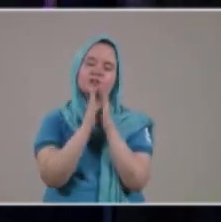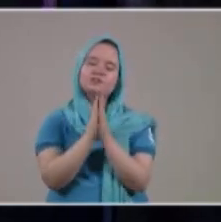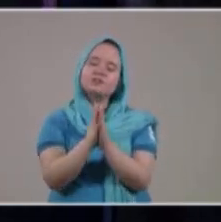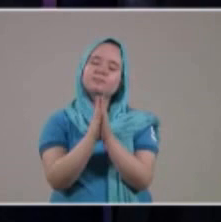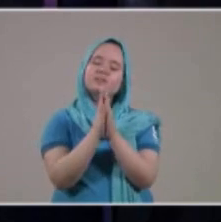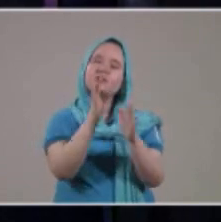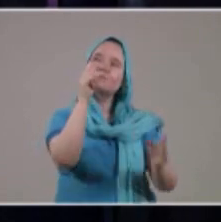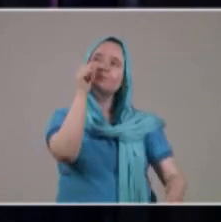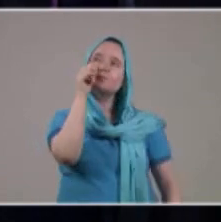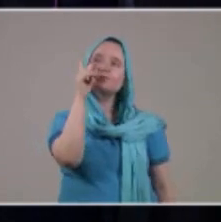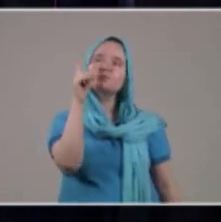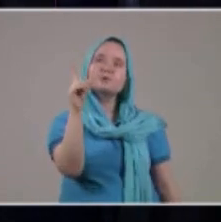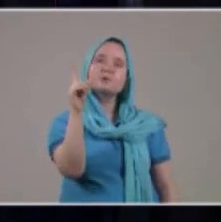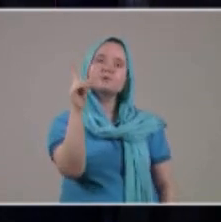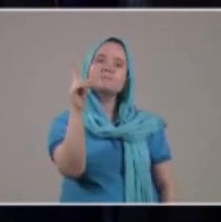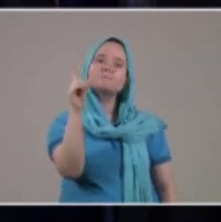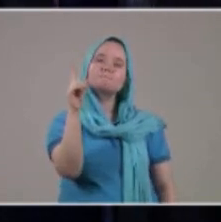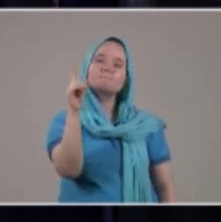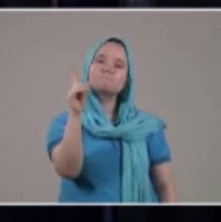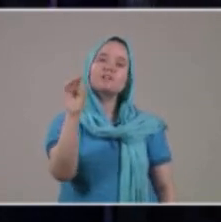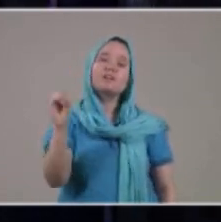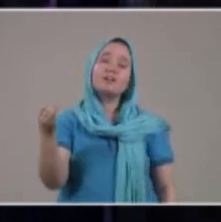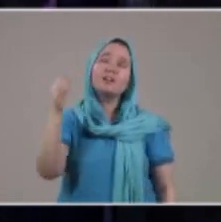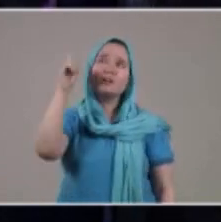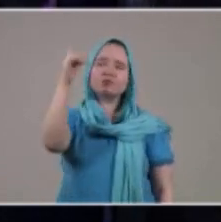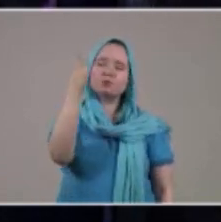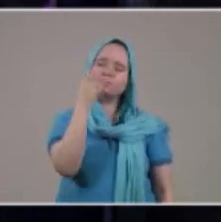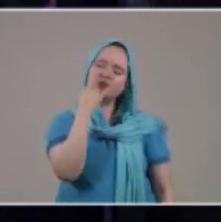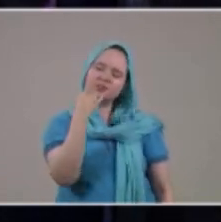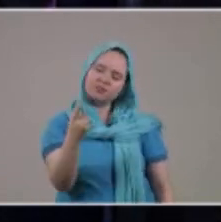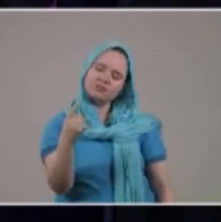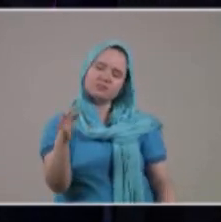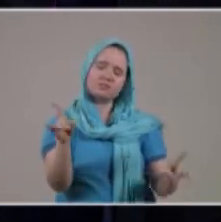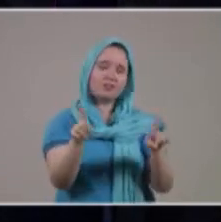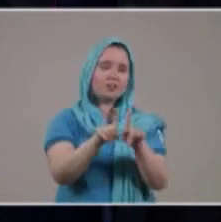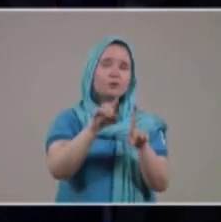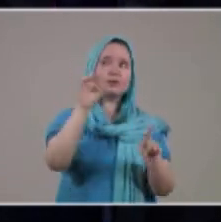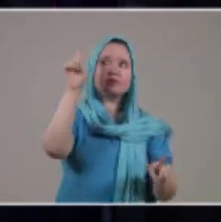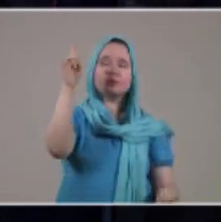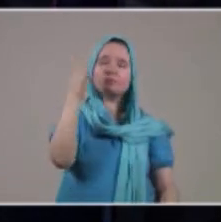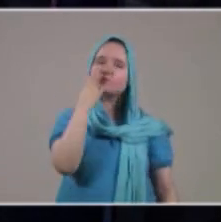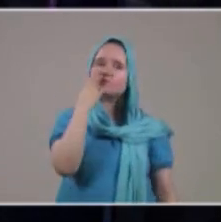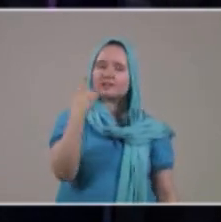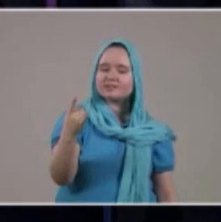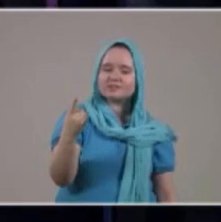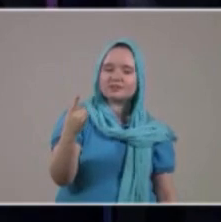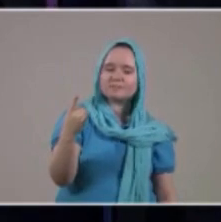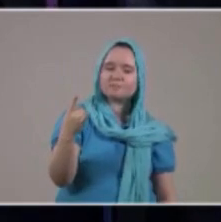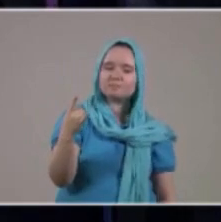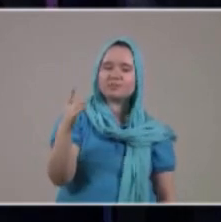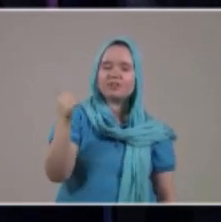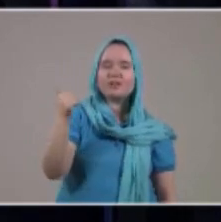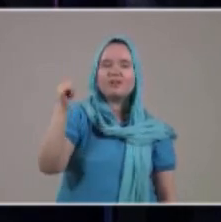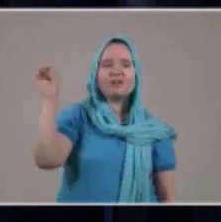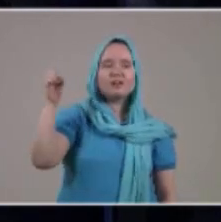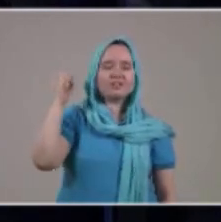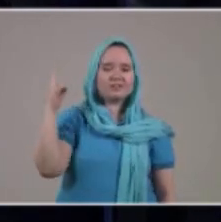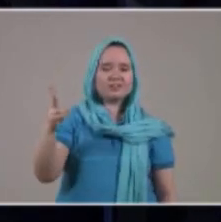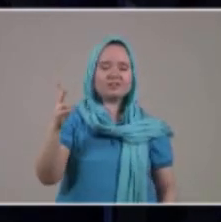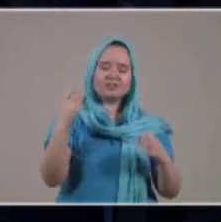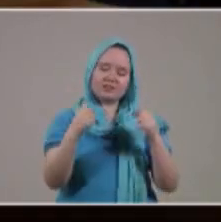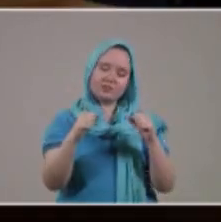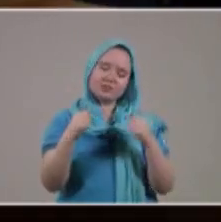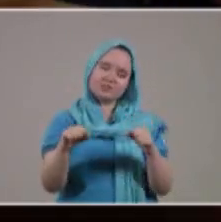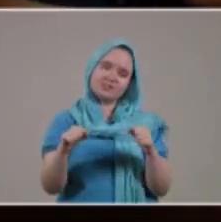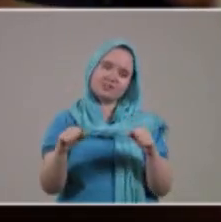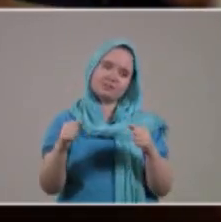pedimos, Señor, que nos perdones, así como perdonaste a David e hiciste esa